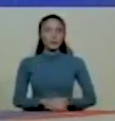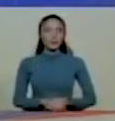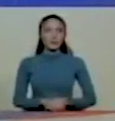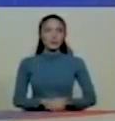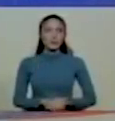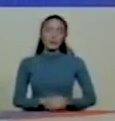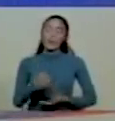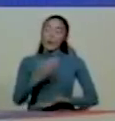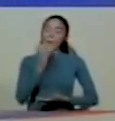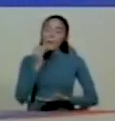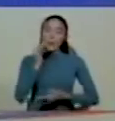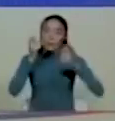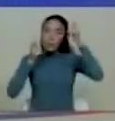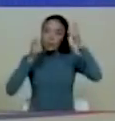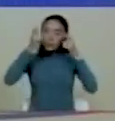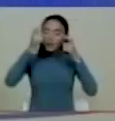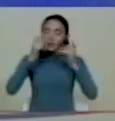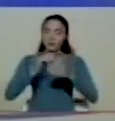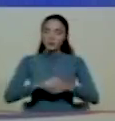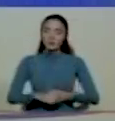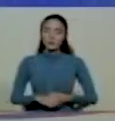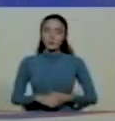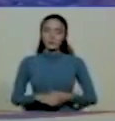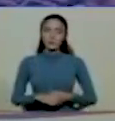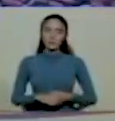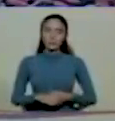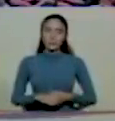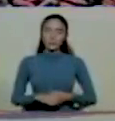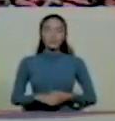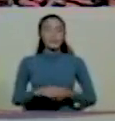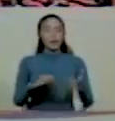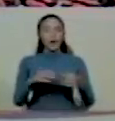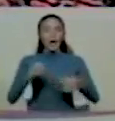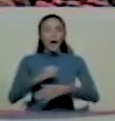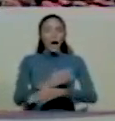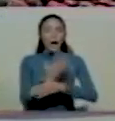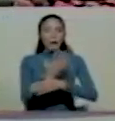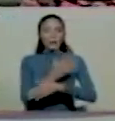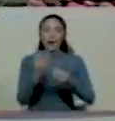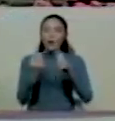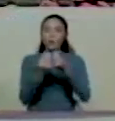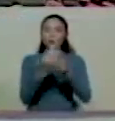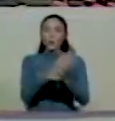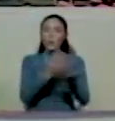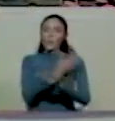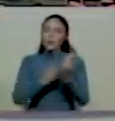Nuestro comandante Chávez, en el marco del ALBA, junto al comandante Fidel,